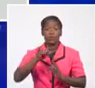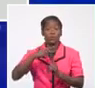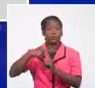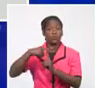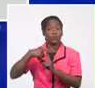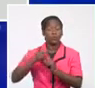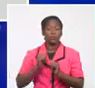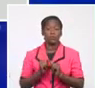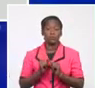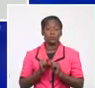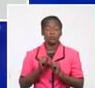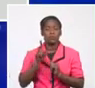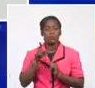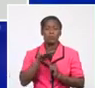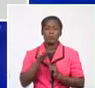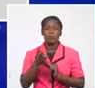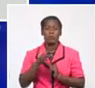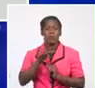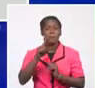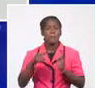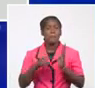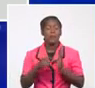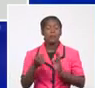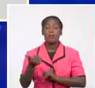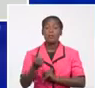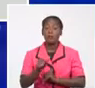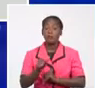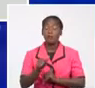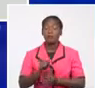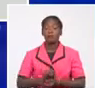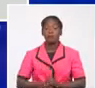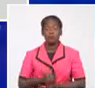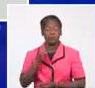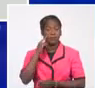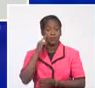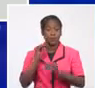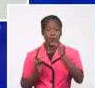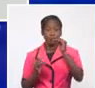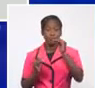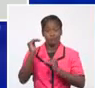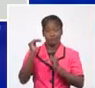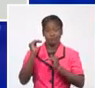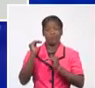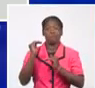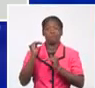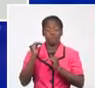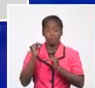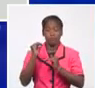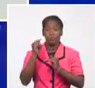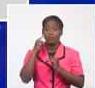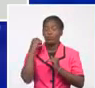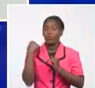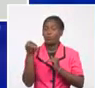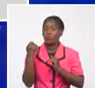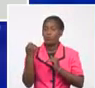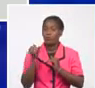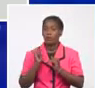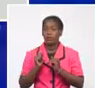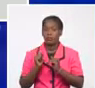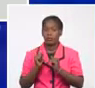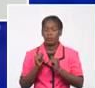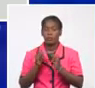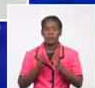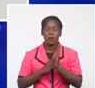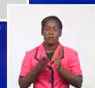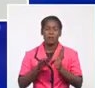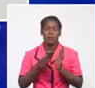promedio de 1.010 casos diarios, el más alto que hemos tenido en Cuba, incluso muy superior al del mes de marzo,